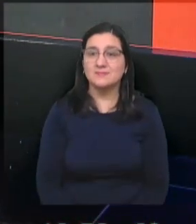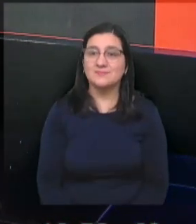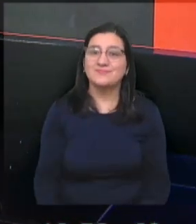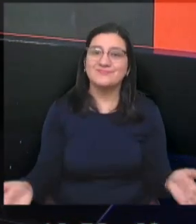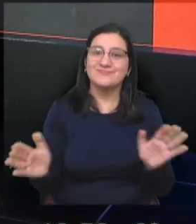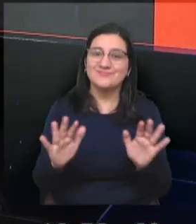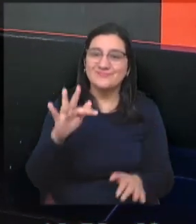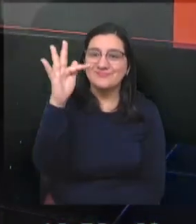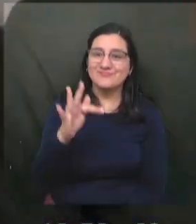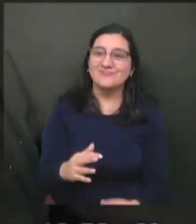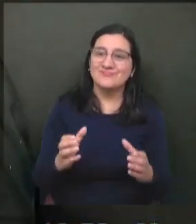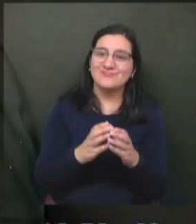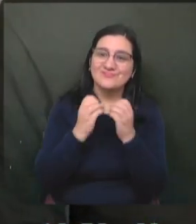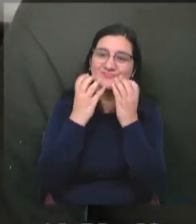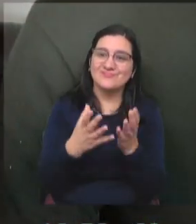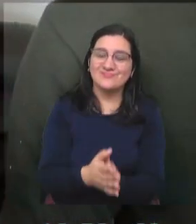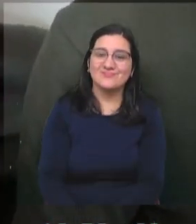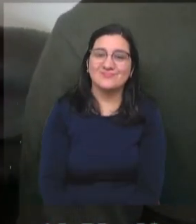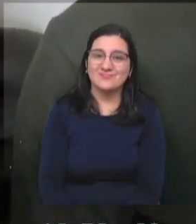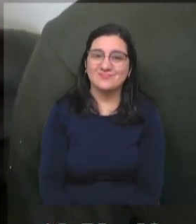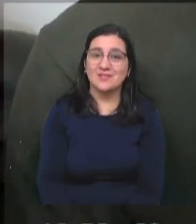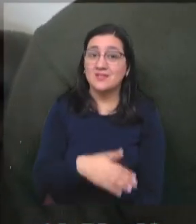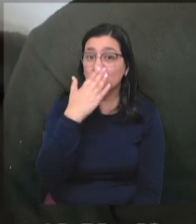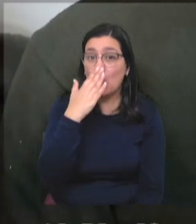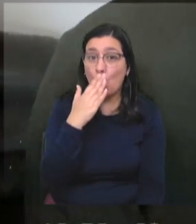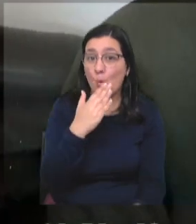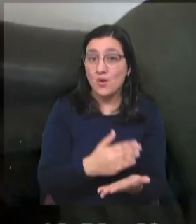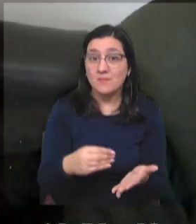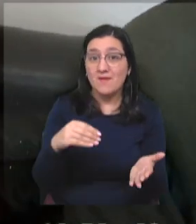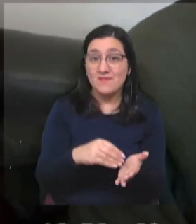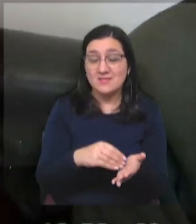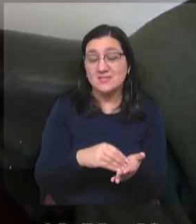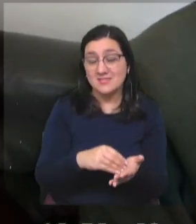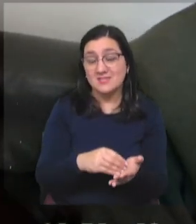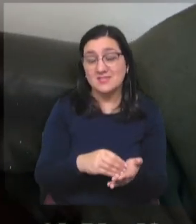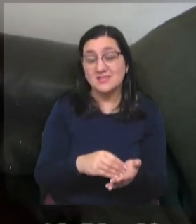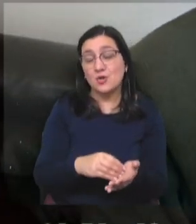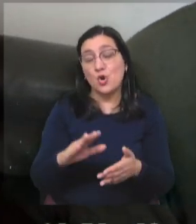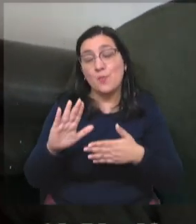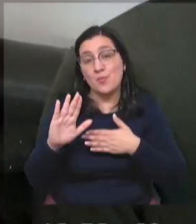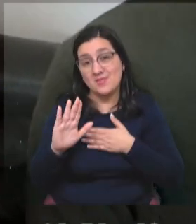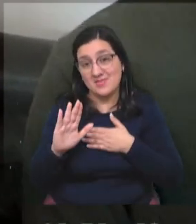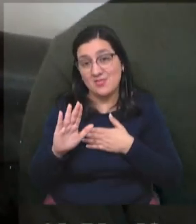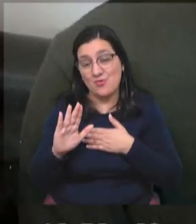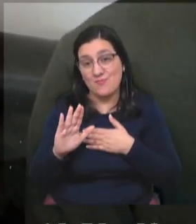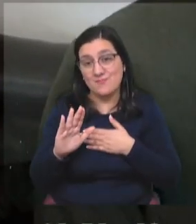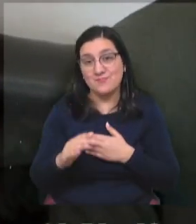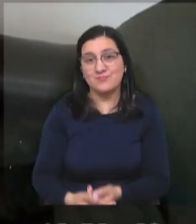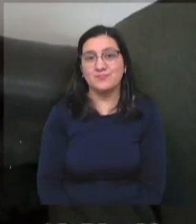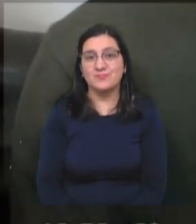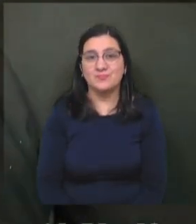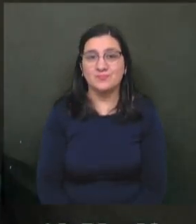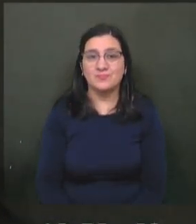Hola Hola grupo cómo les va bueno en esta última aparición que hago en el día con Lo prometido lo prometido es deuda y vamos a salar esa